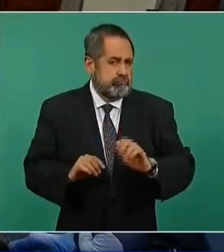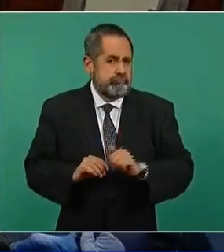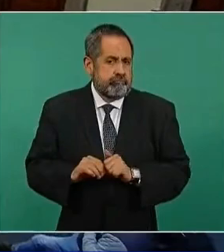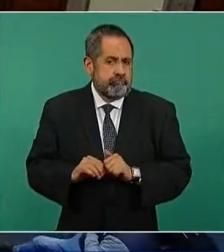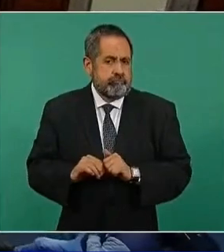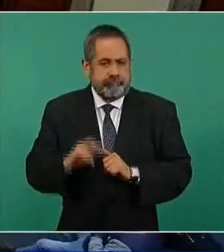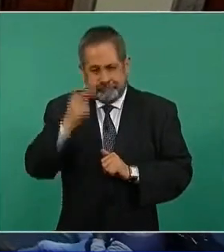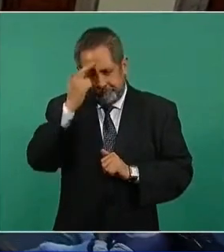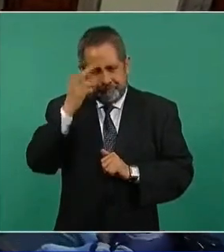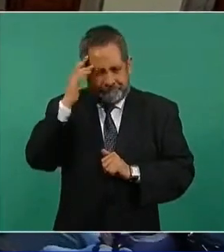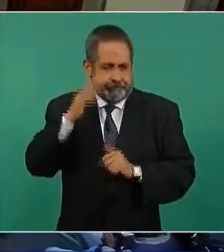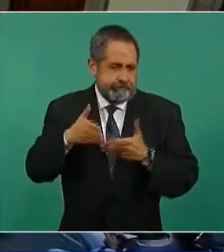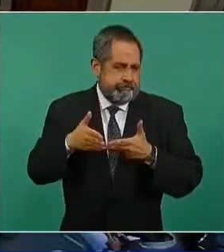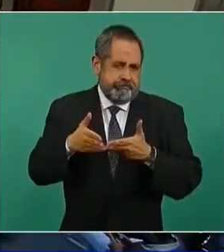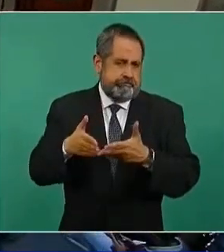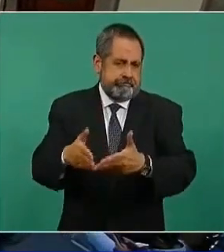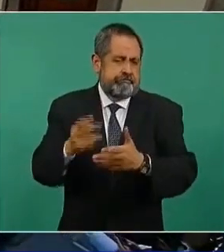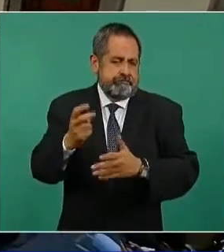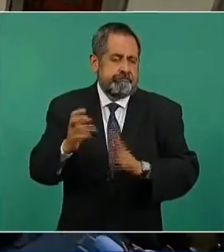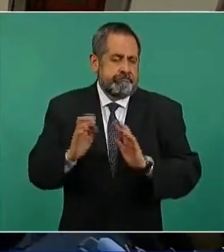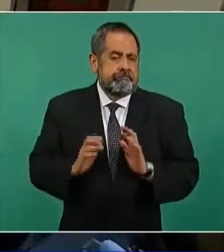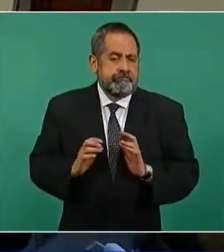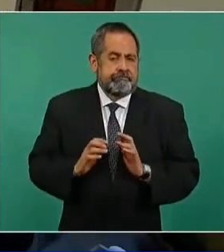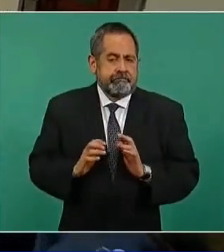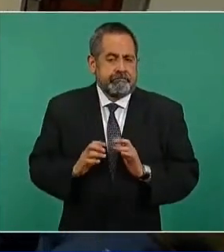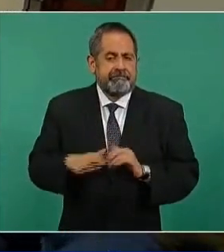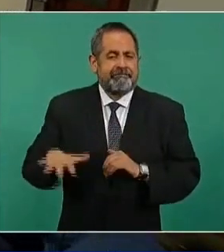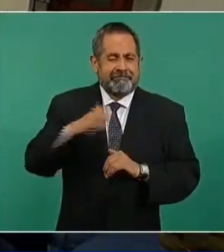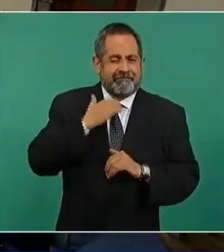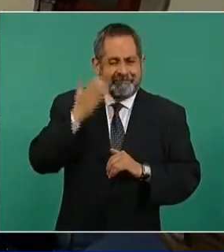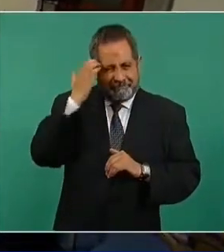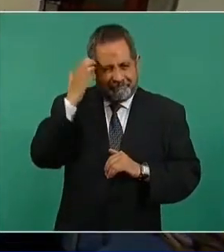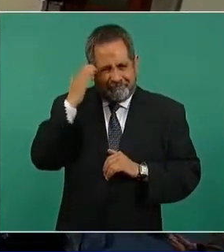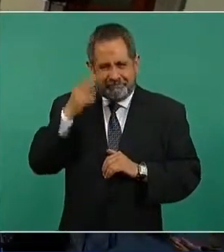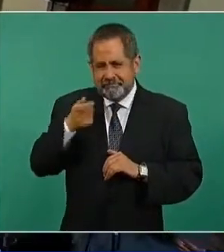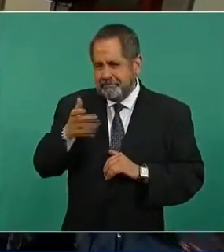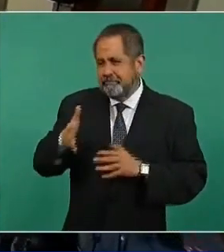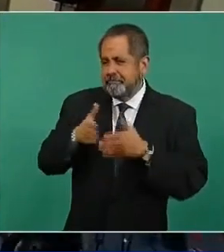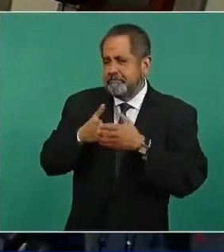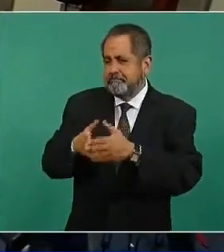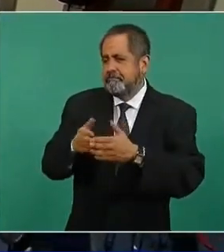La navegación que se conocía de cabotaje,